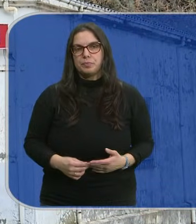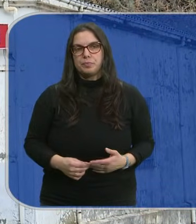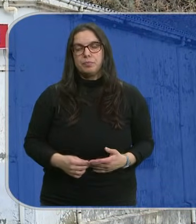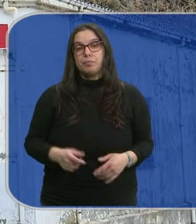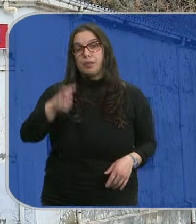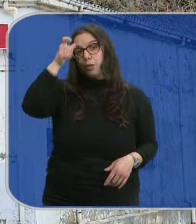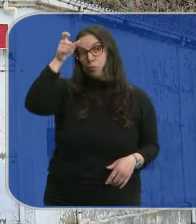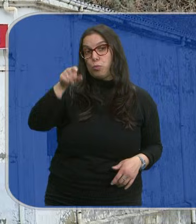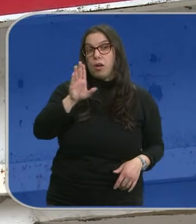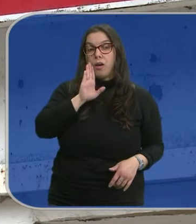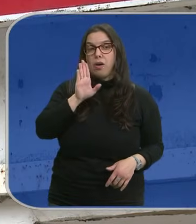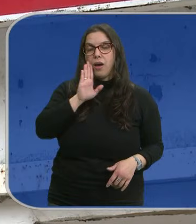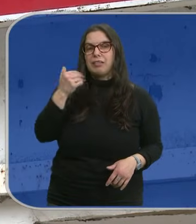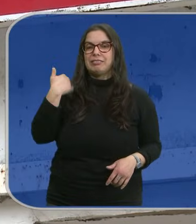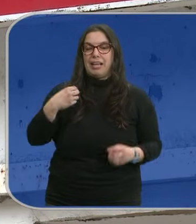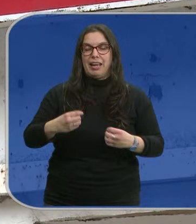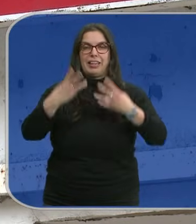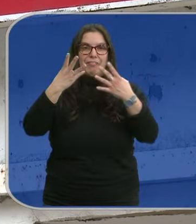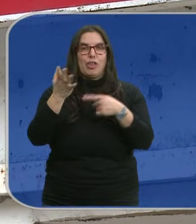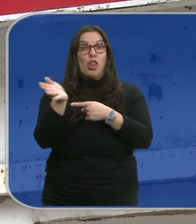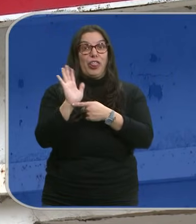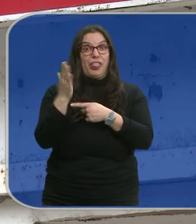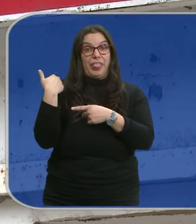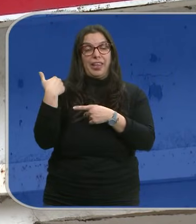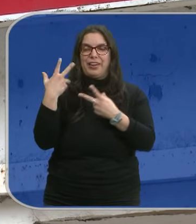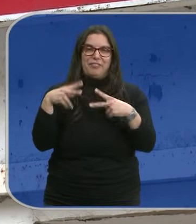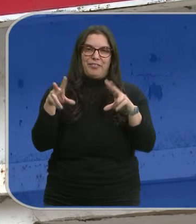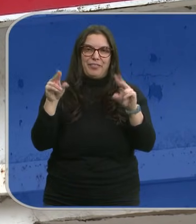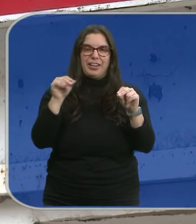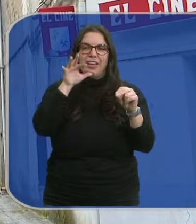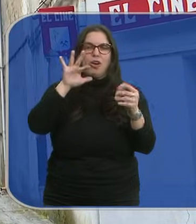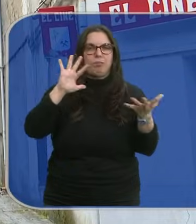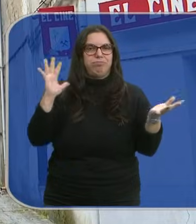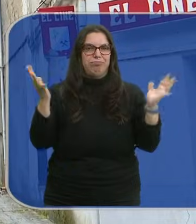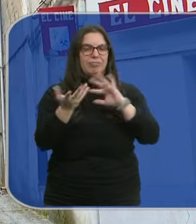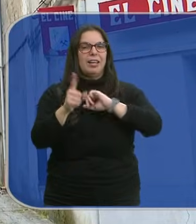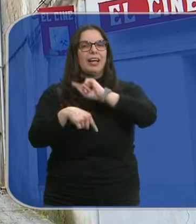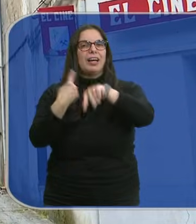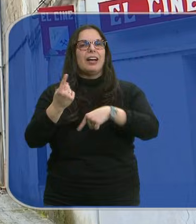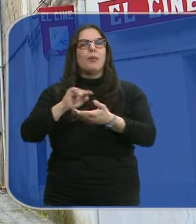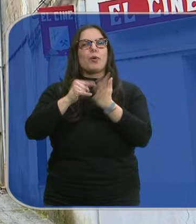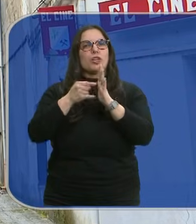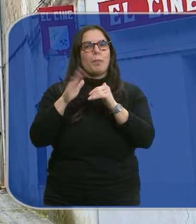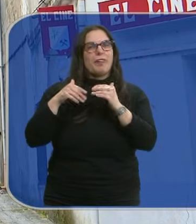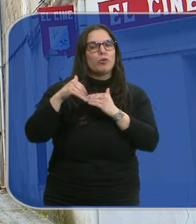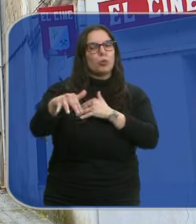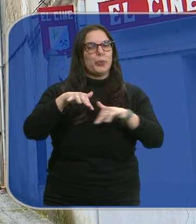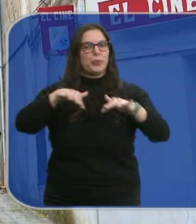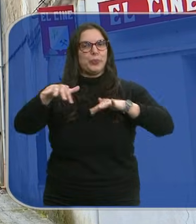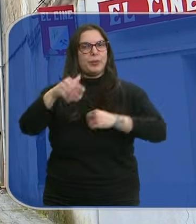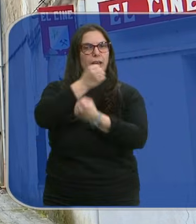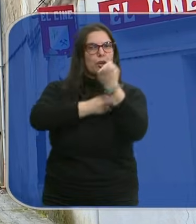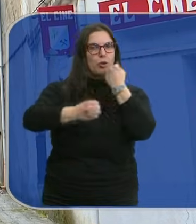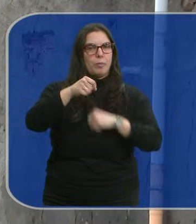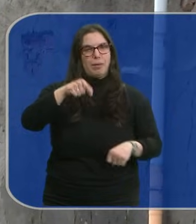El pueblo de Tremor de Arriba se despide del edificio donde se ubicaba el antiguo cine para darle la bienvenida a un proyecto de futuro y dinamización